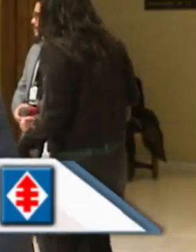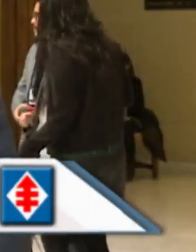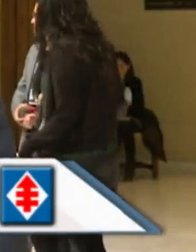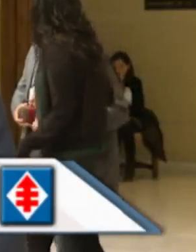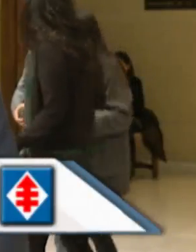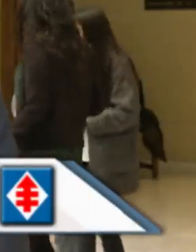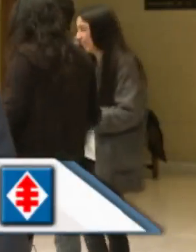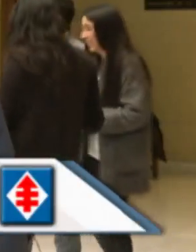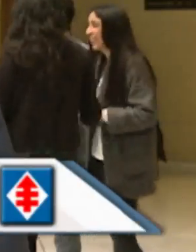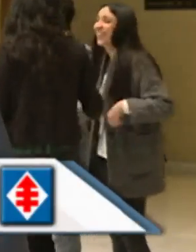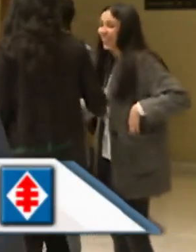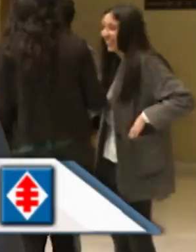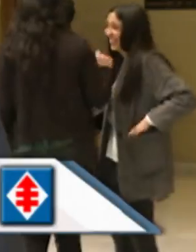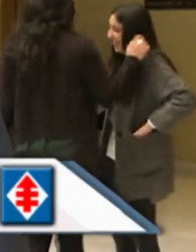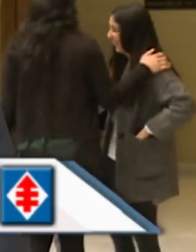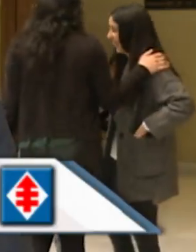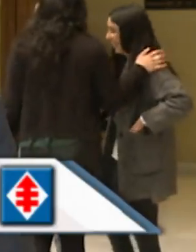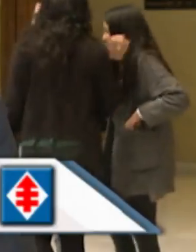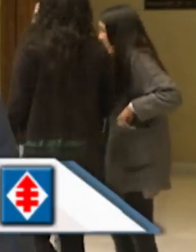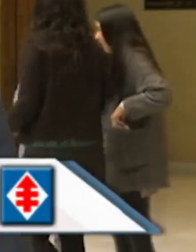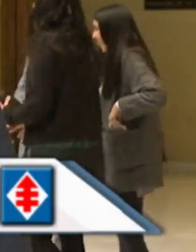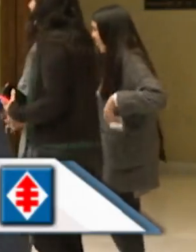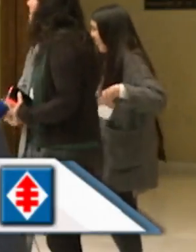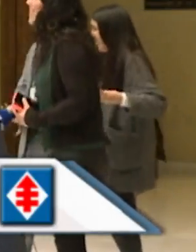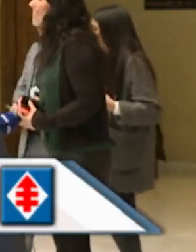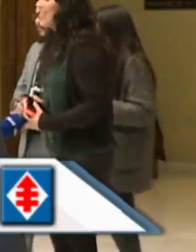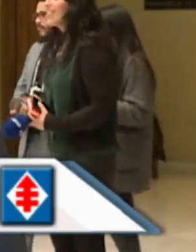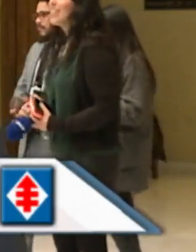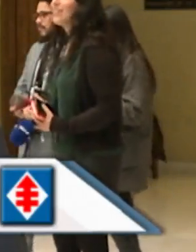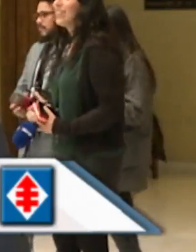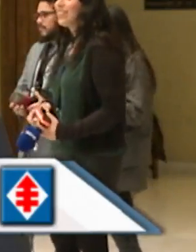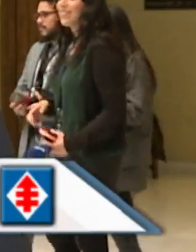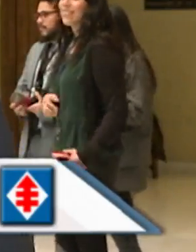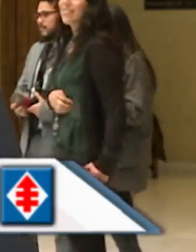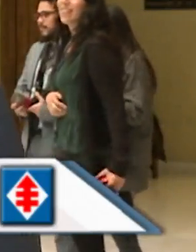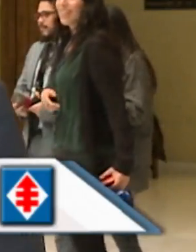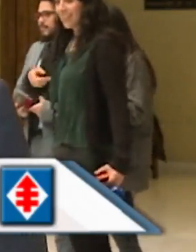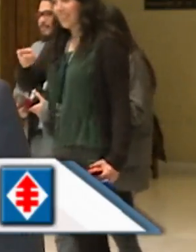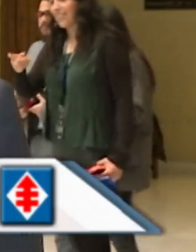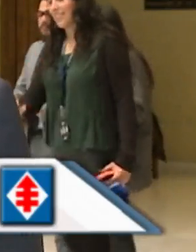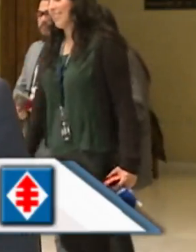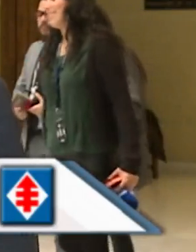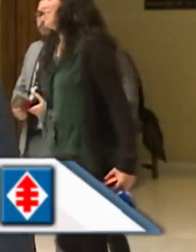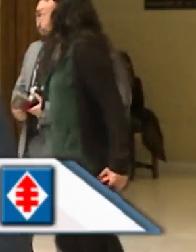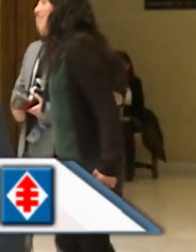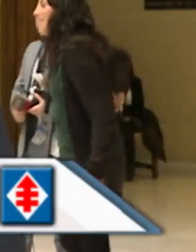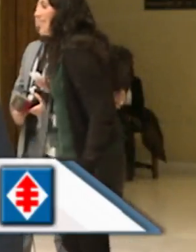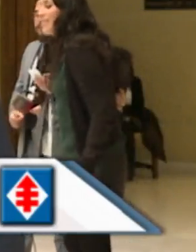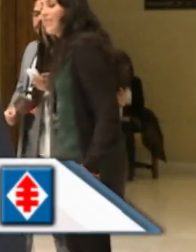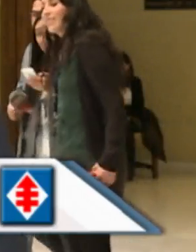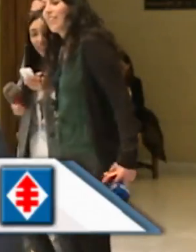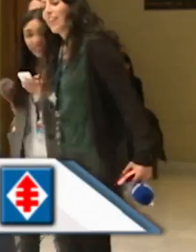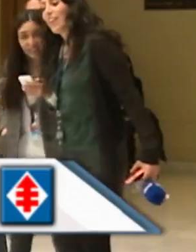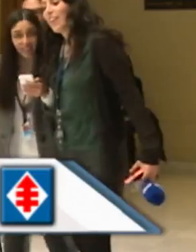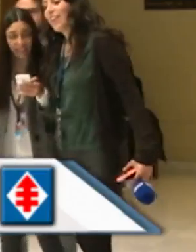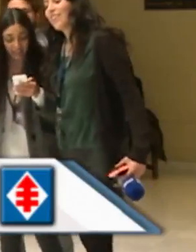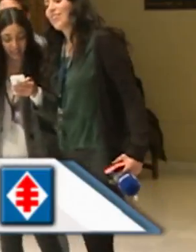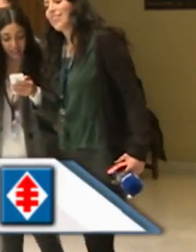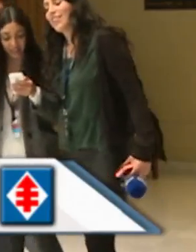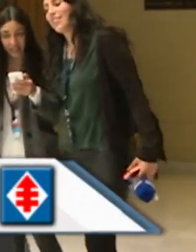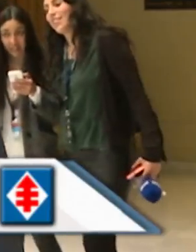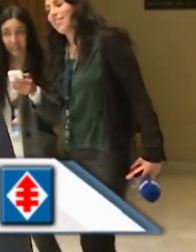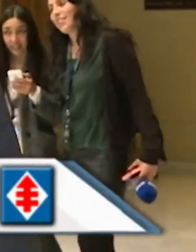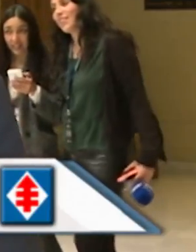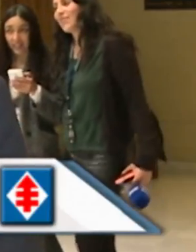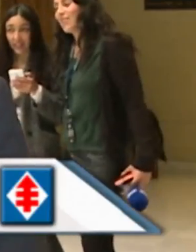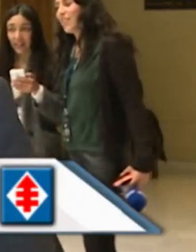famosa práctica del redondeo el fraccionamiento donde a le cobran media hora pero estuvo 10 minutos eso se